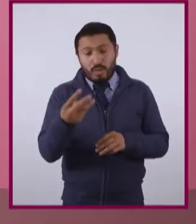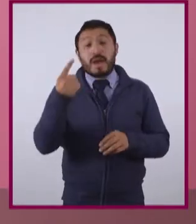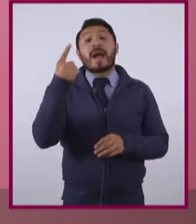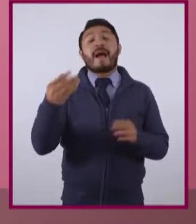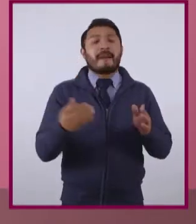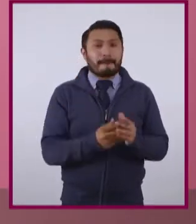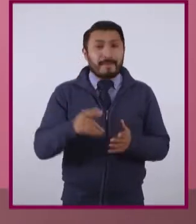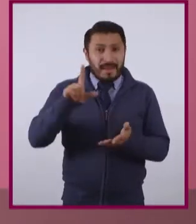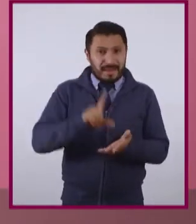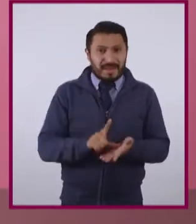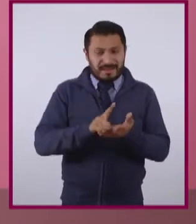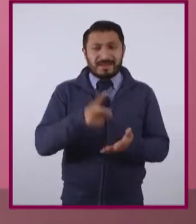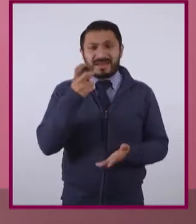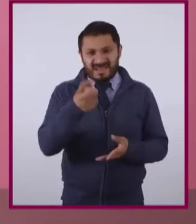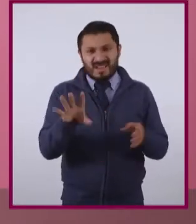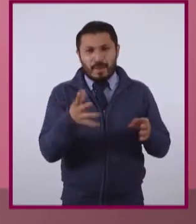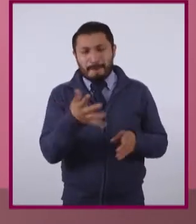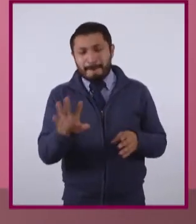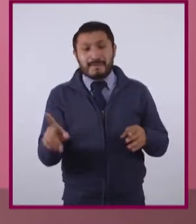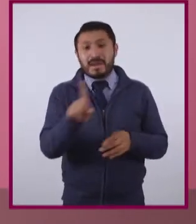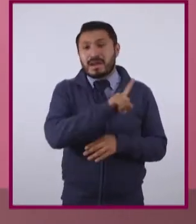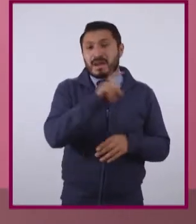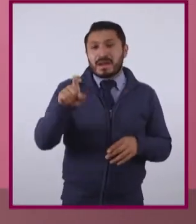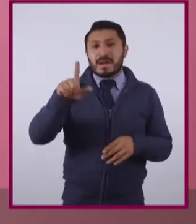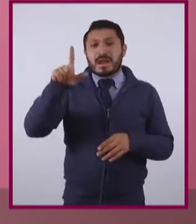litros, eso equivaldría aproximadamente como a